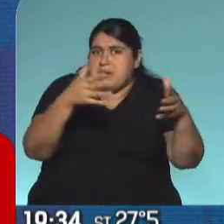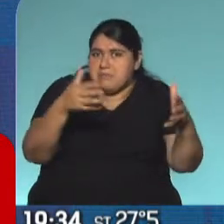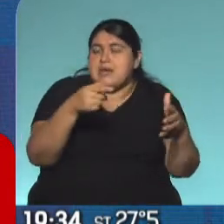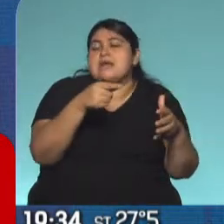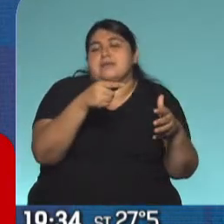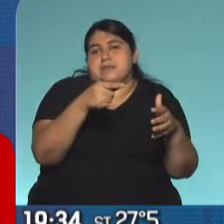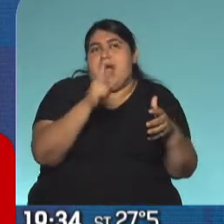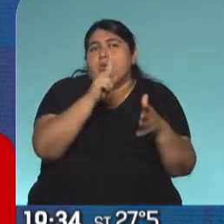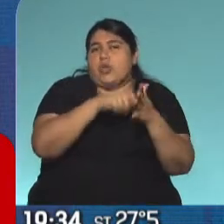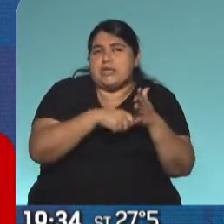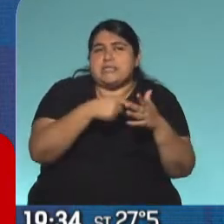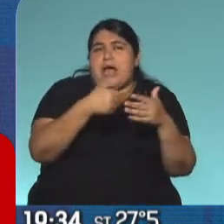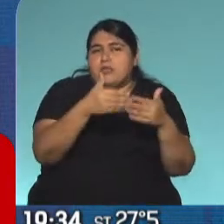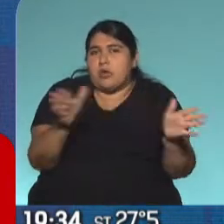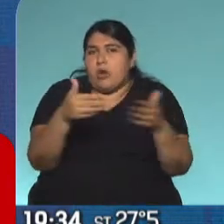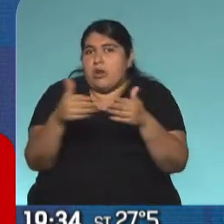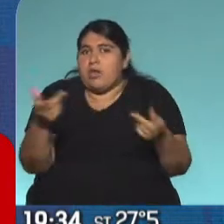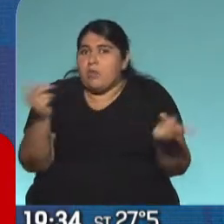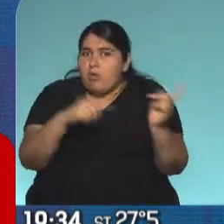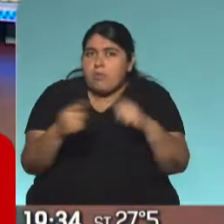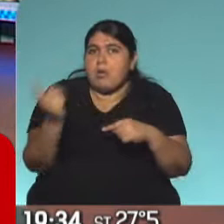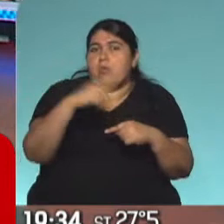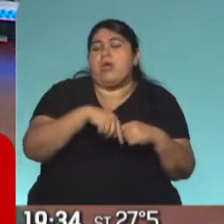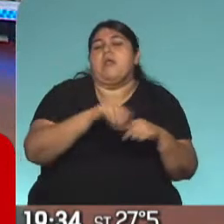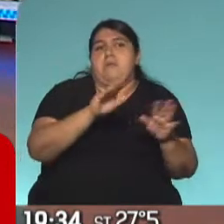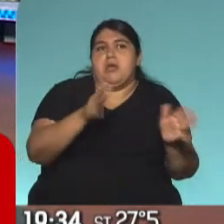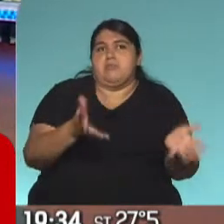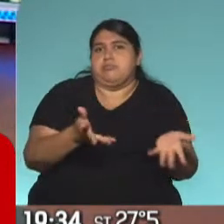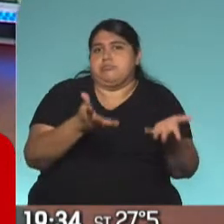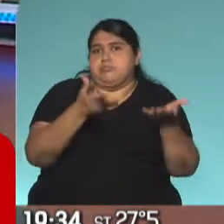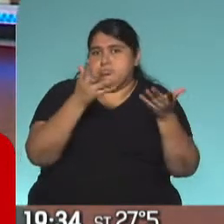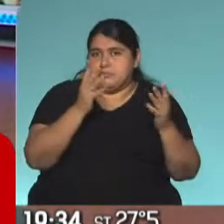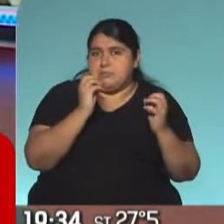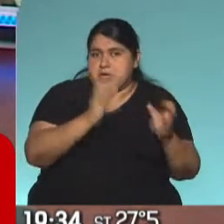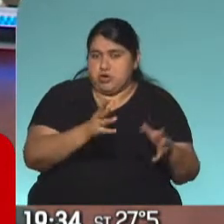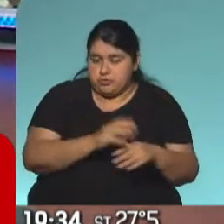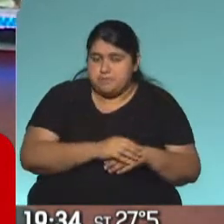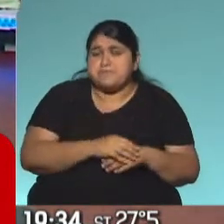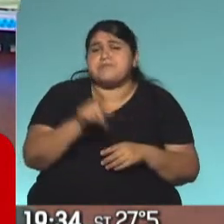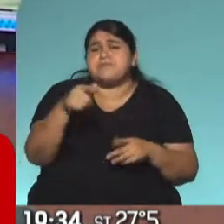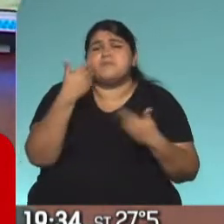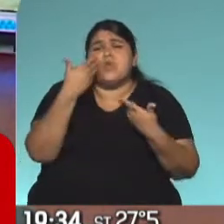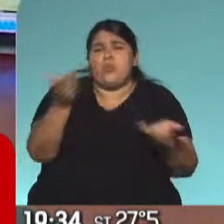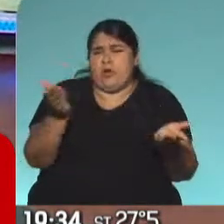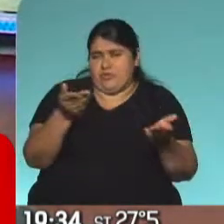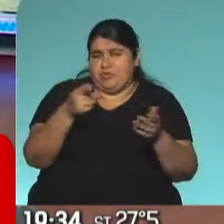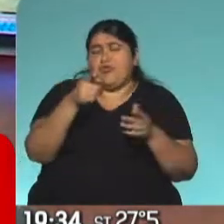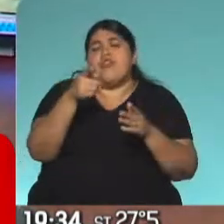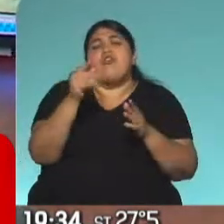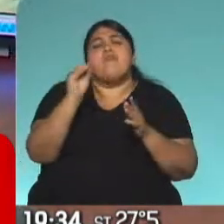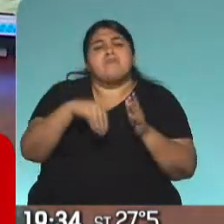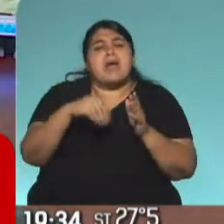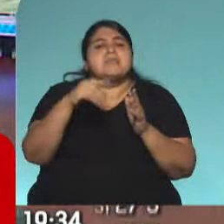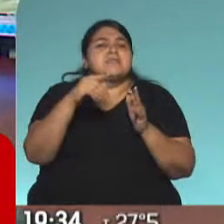autorizando la construcción, ha podido incrementar su nivel de producción. Y si querés te muestro para cerrar cuáles fueron los